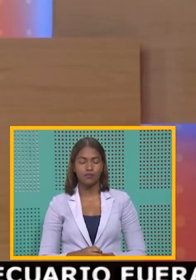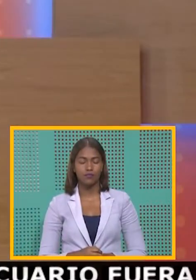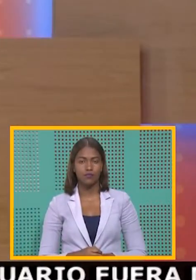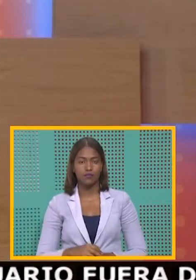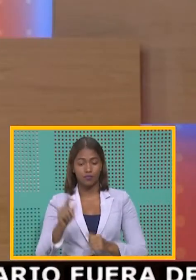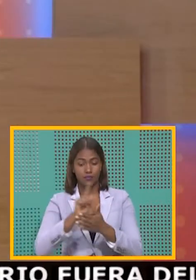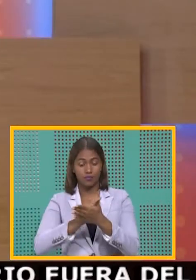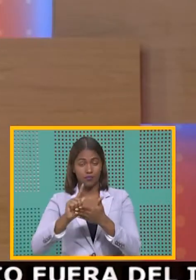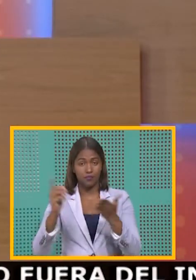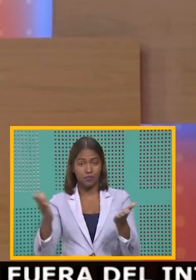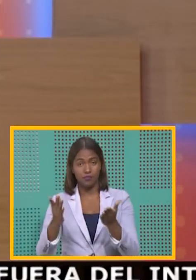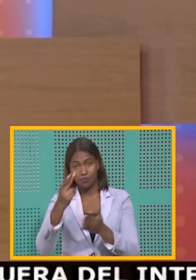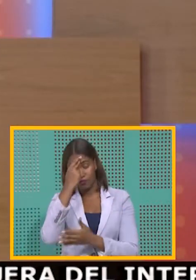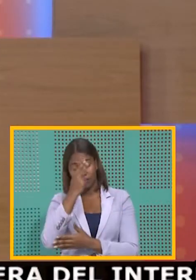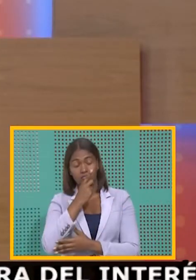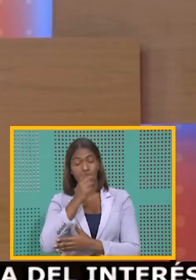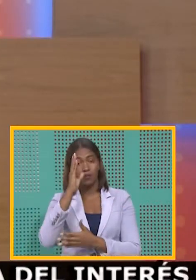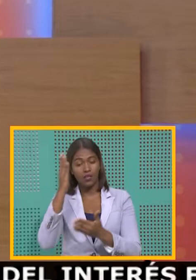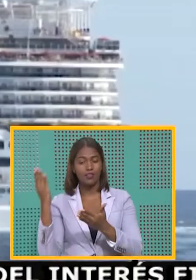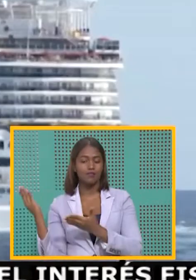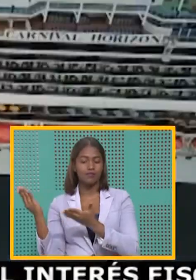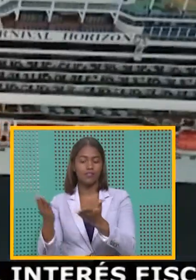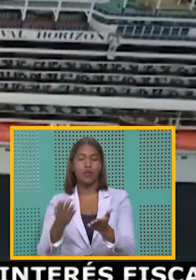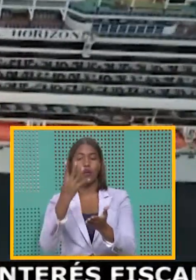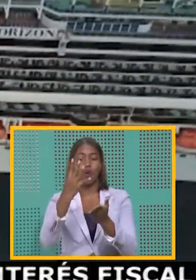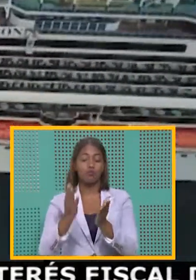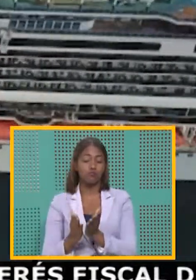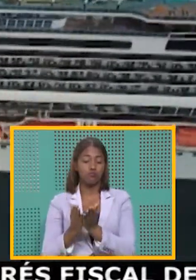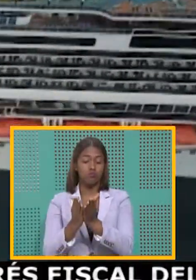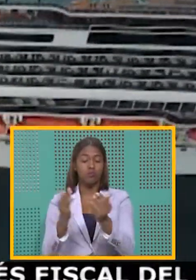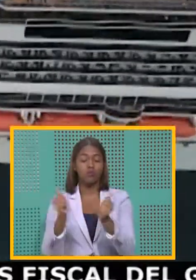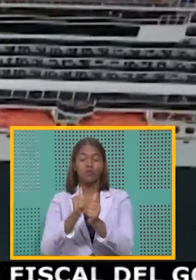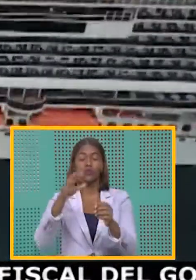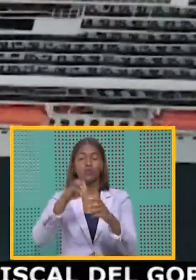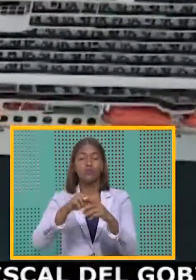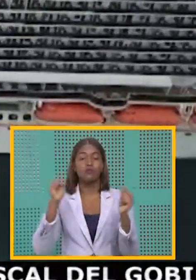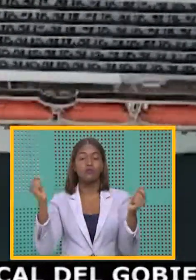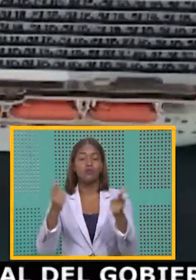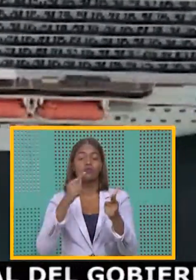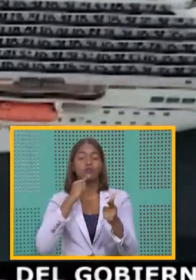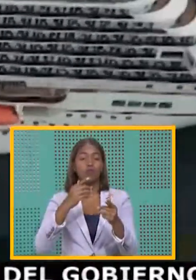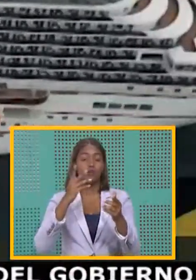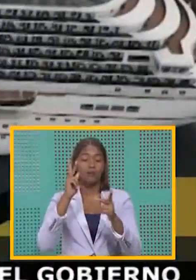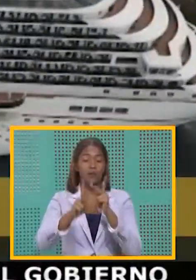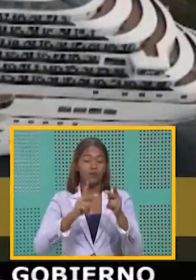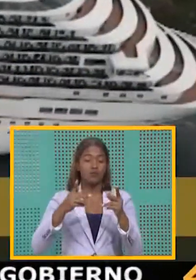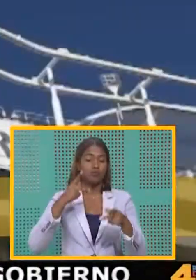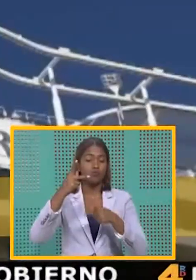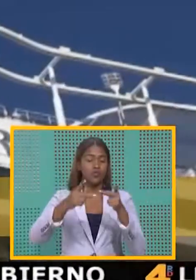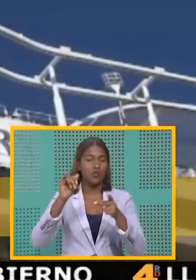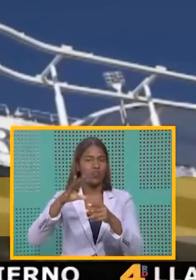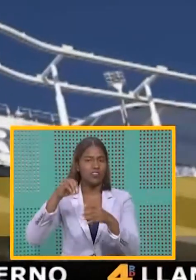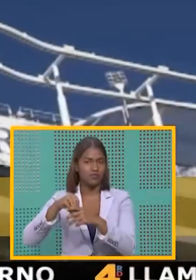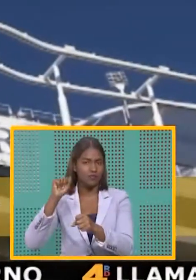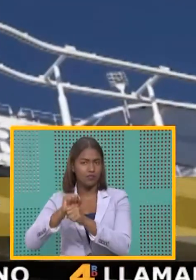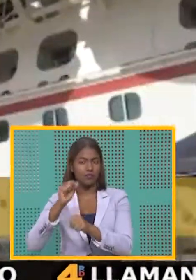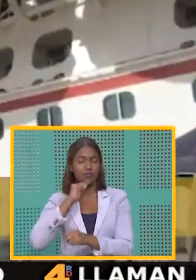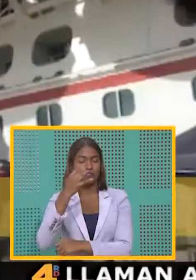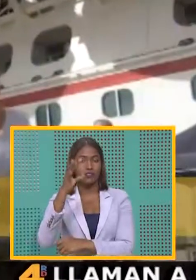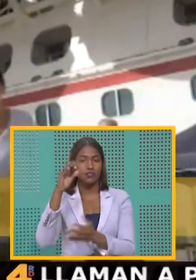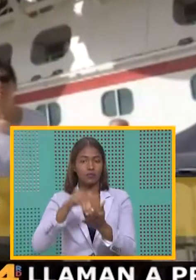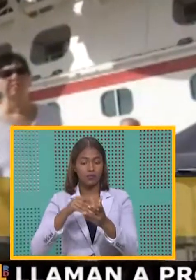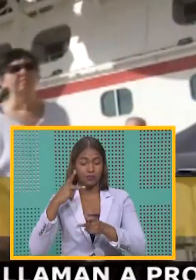Esta semana la República Dominicana recibe 4 buques de cruceros con capacidad en general entre pasajeros y tripulantes de unos